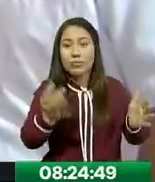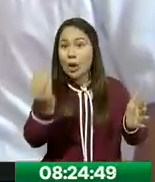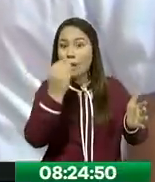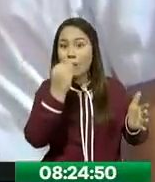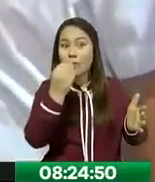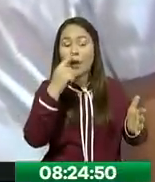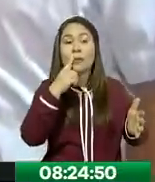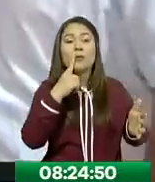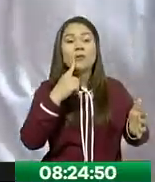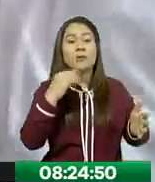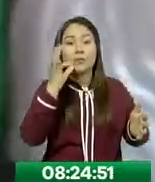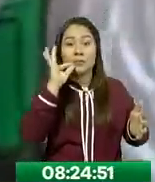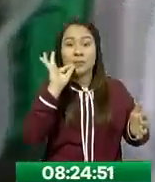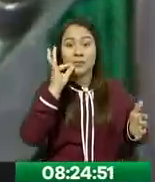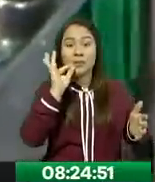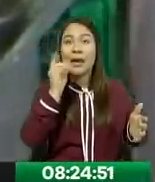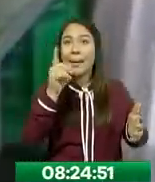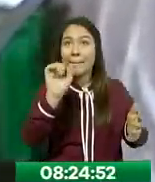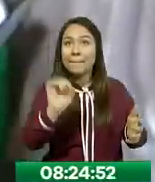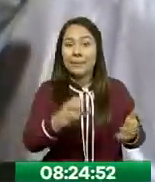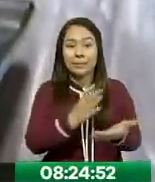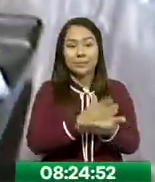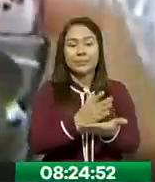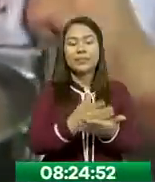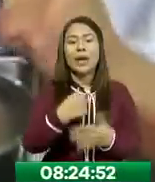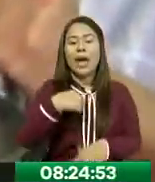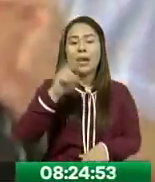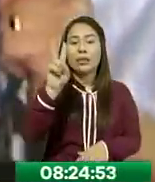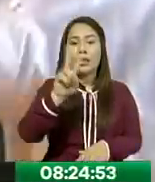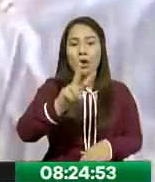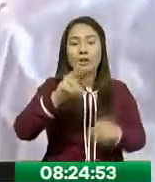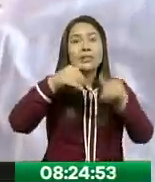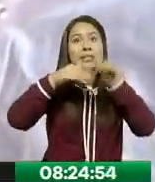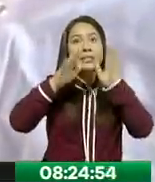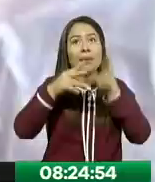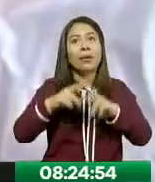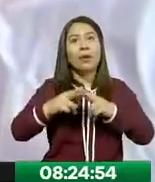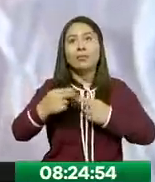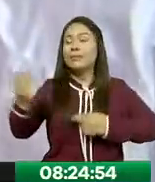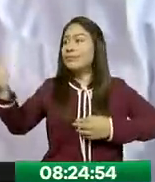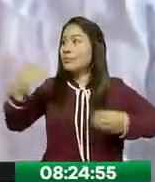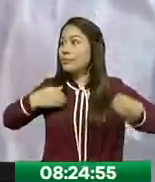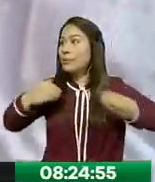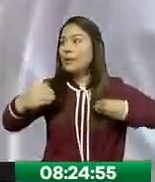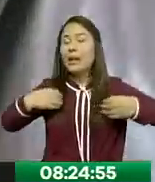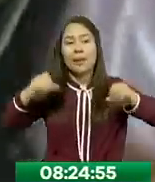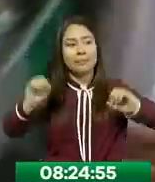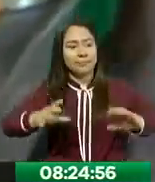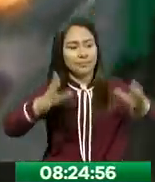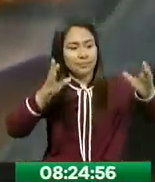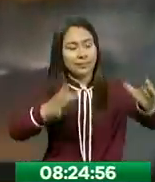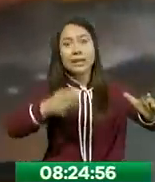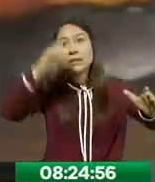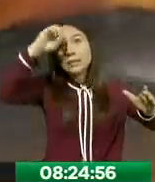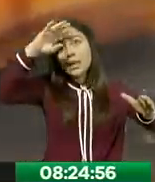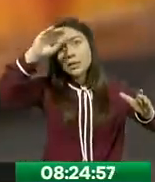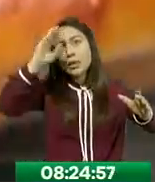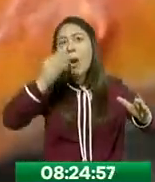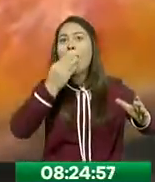así alborotada. ¿Puedo hacerlo? Claro, desde el 2 de diciembre comenzamos a hacer las reservas de piernas de chancho, de pavo, de